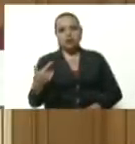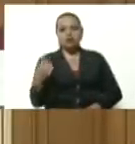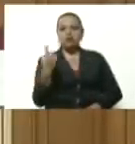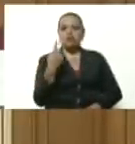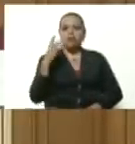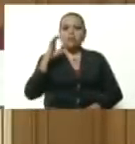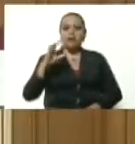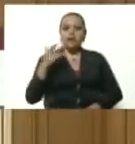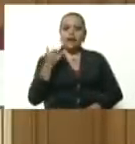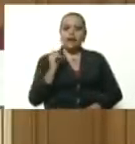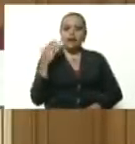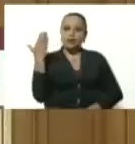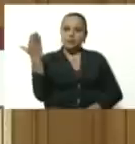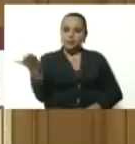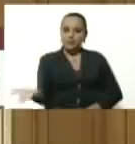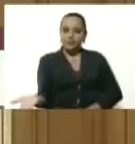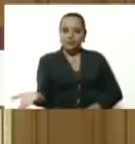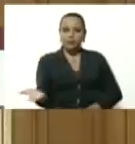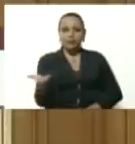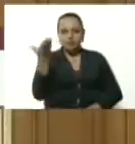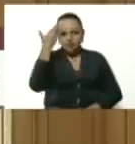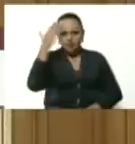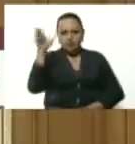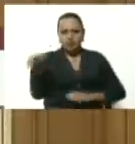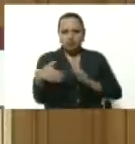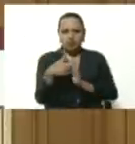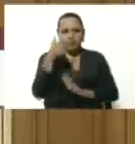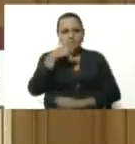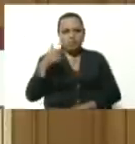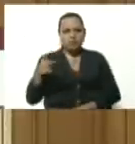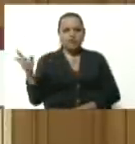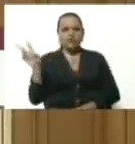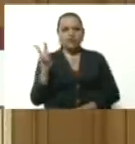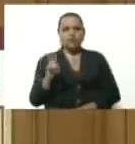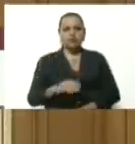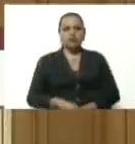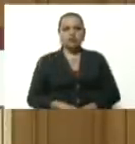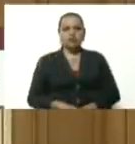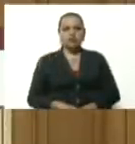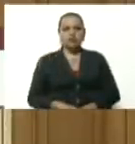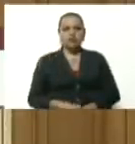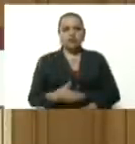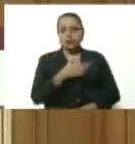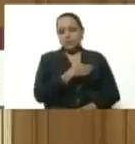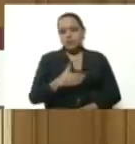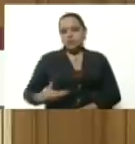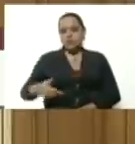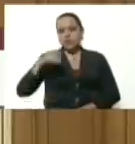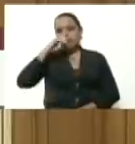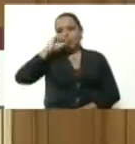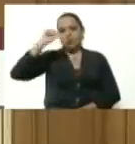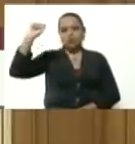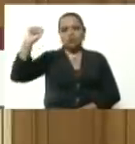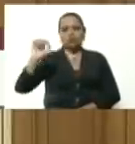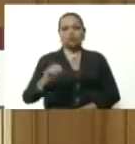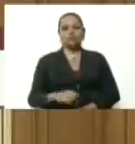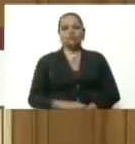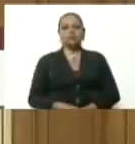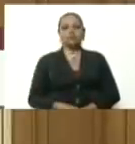tiende una mano amiga, y así lo saben todos los venezolanos, sea de la tendencia que sea, ha sido el presidente Nicolás Maduro. Bueno,